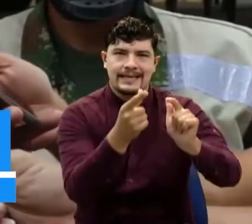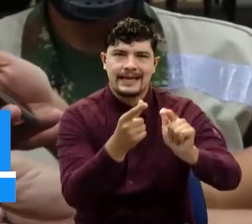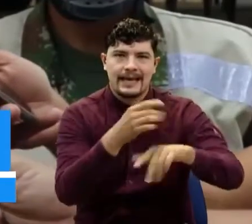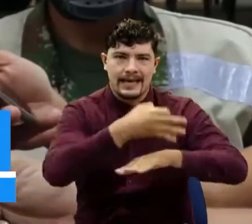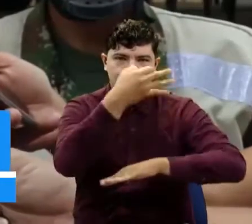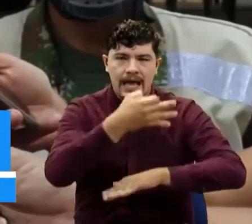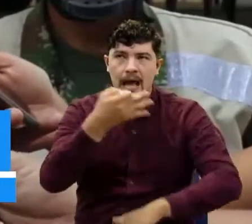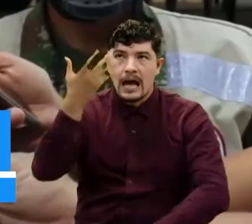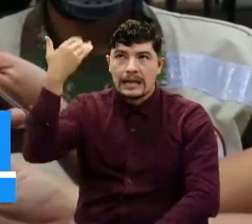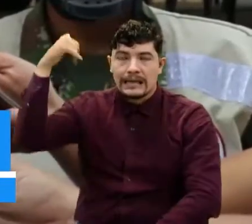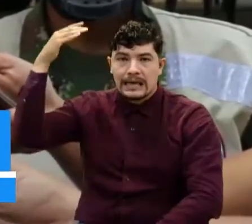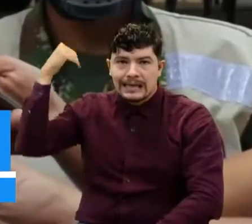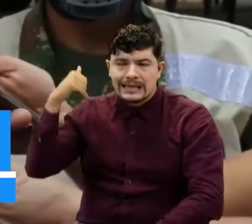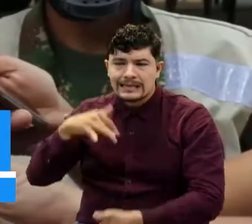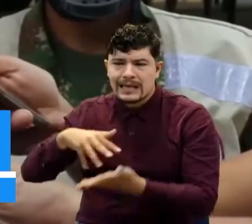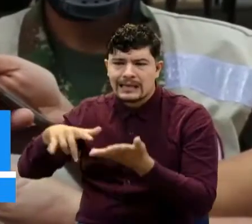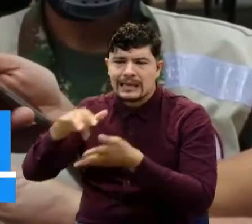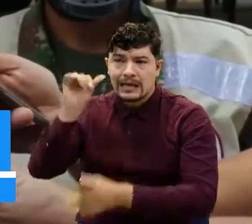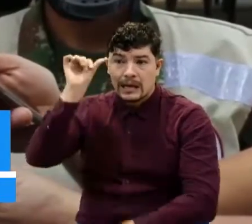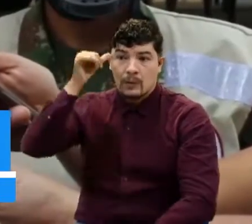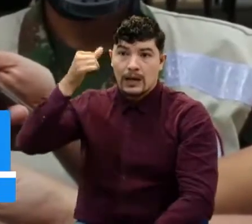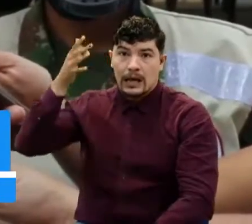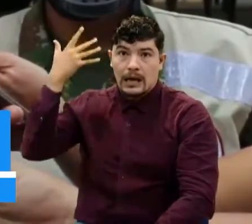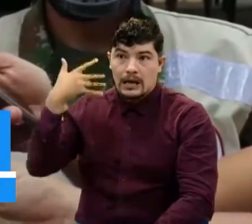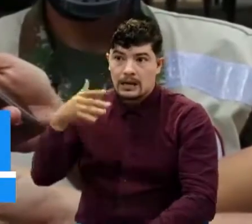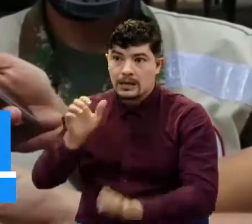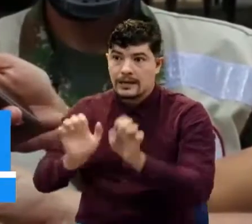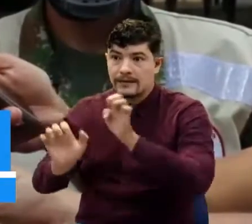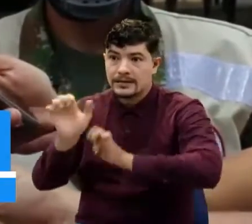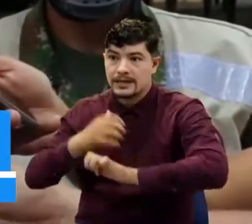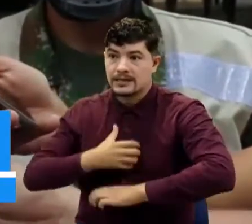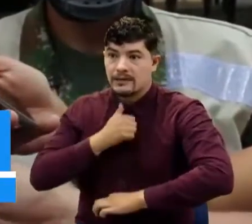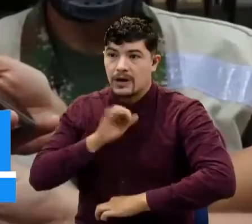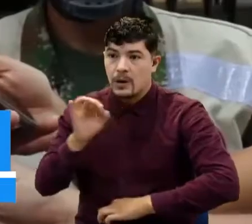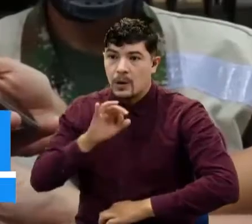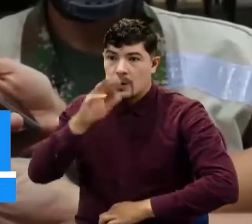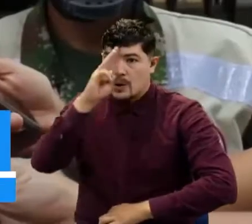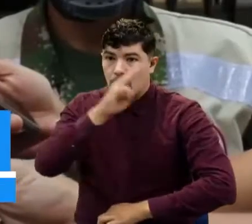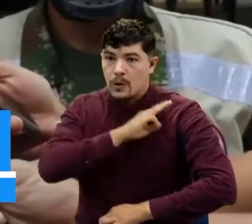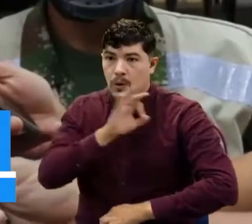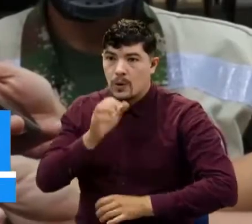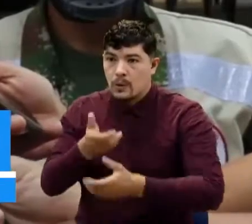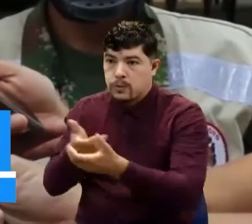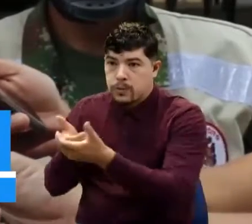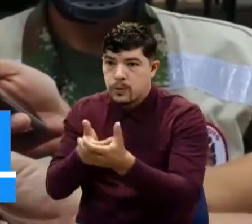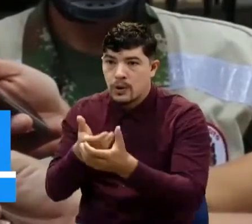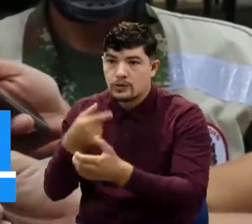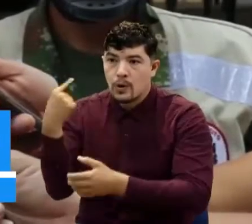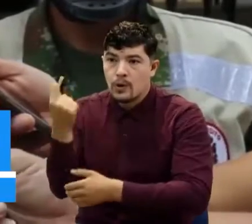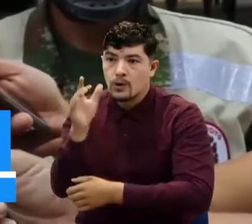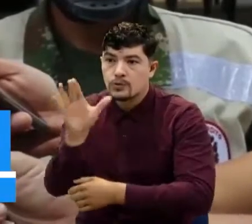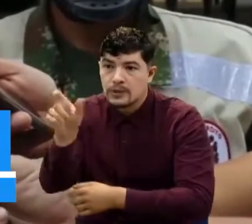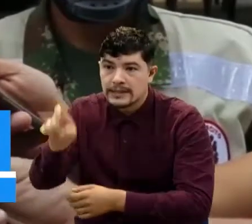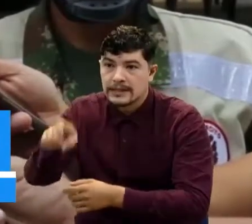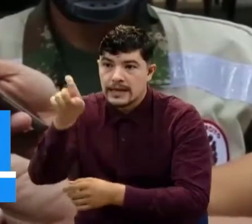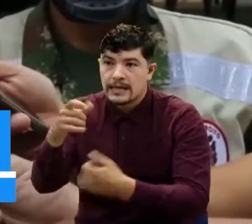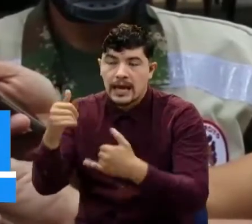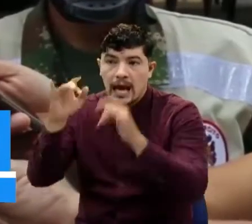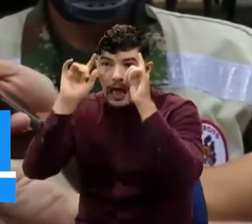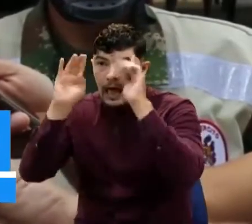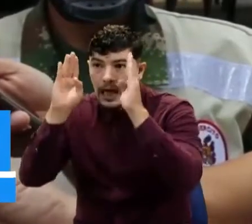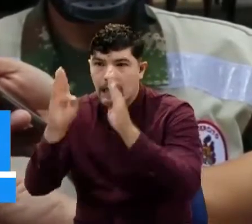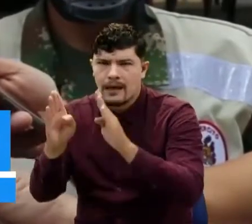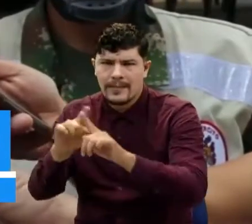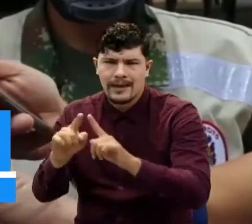de que solo nos acordábamos de la Defensa Civil, de nuestro ejército, de nuestro cuerpo de bomberos cuando teníamos necesidades, pero no tenían